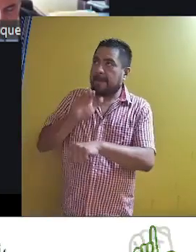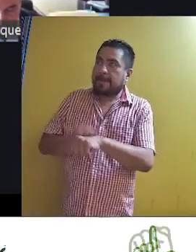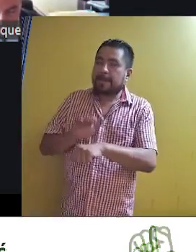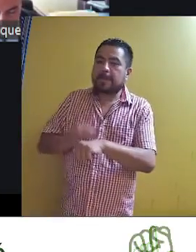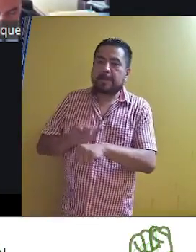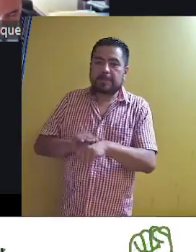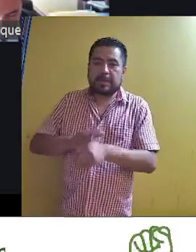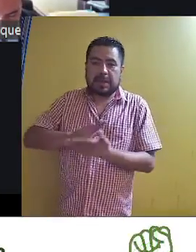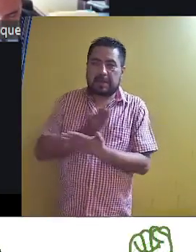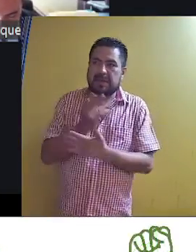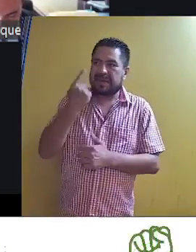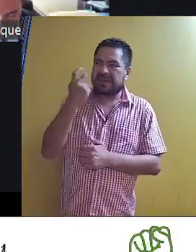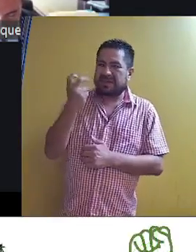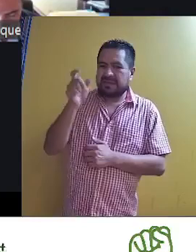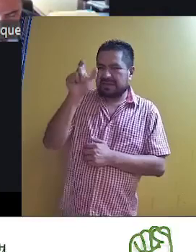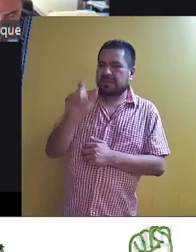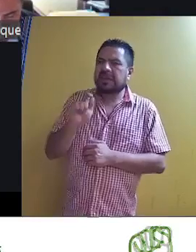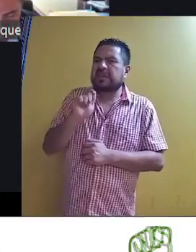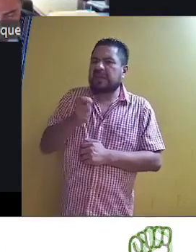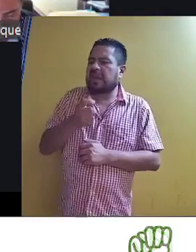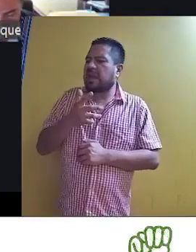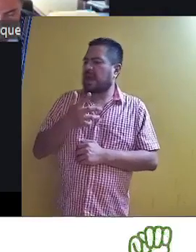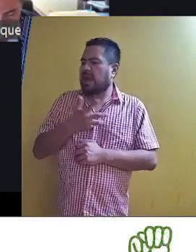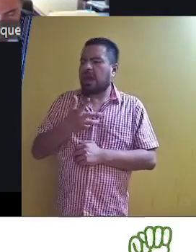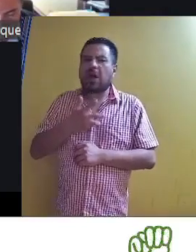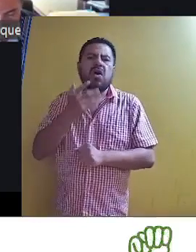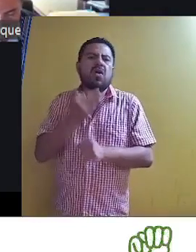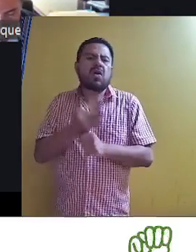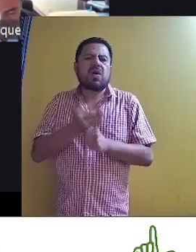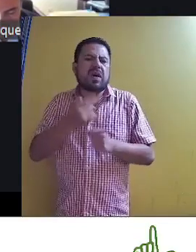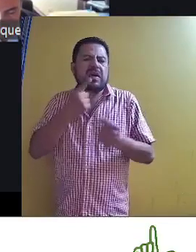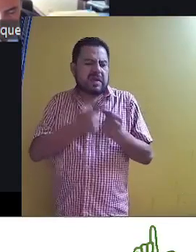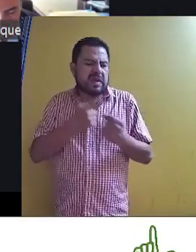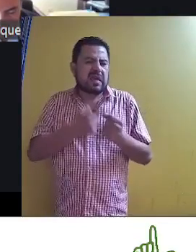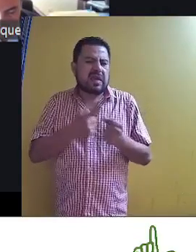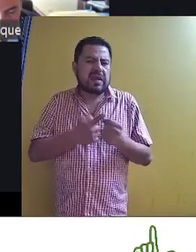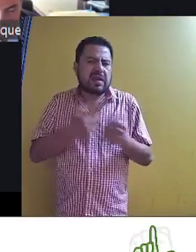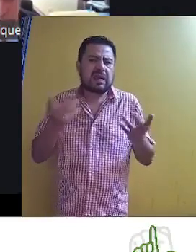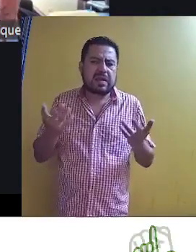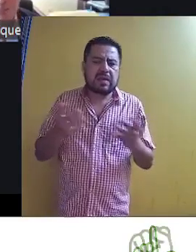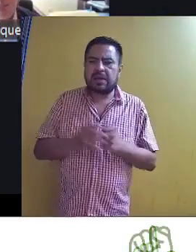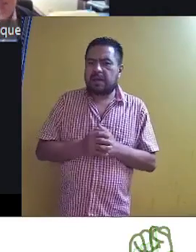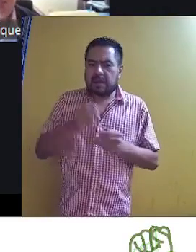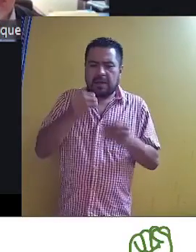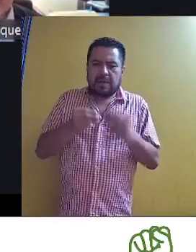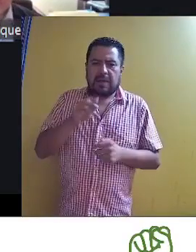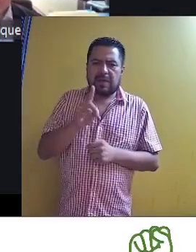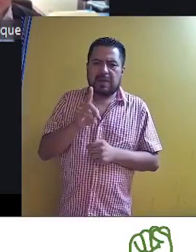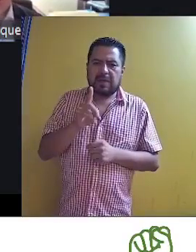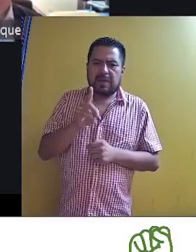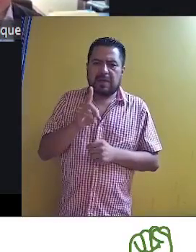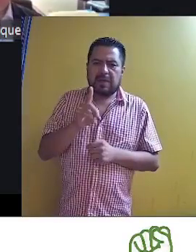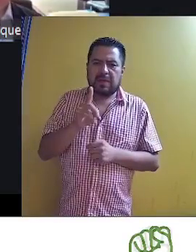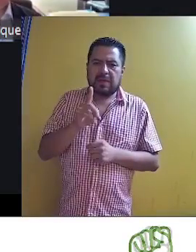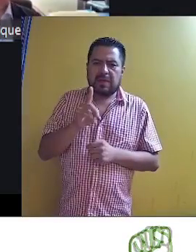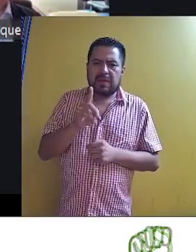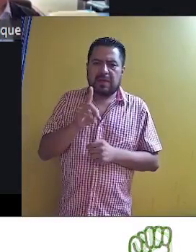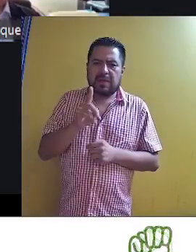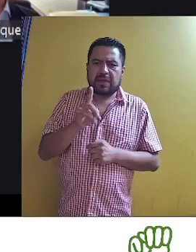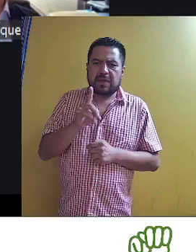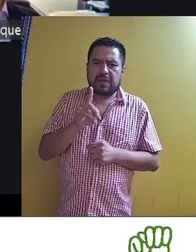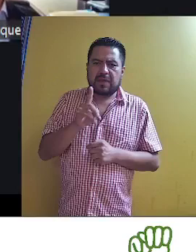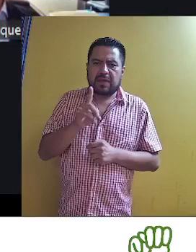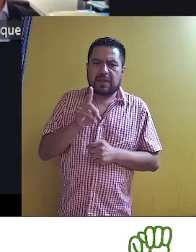constar que además de usted se encuentran en esta sesión de resolución no presencial los magistrados Daniel Preciado Temiquel, José